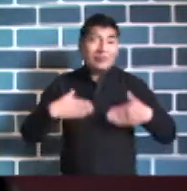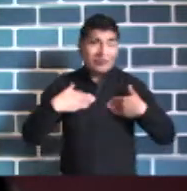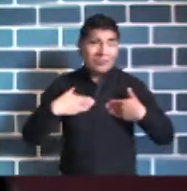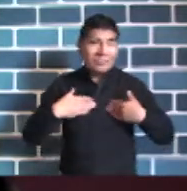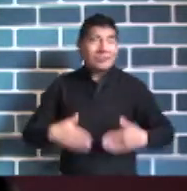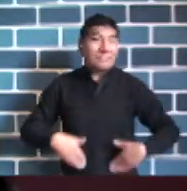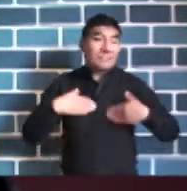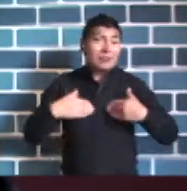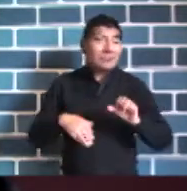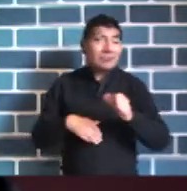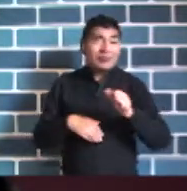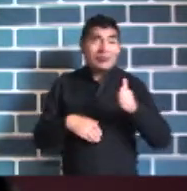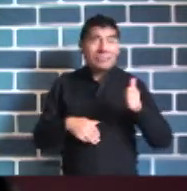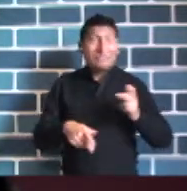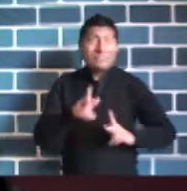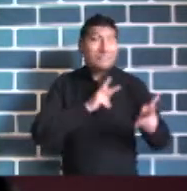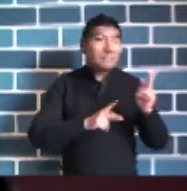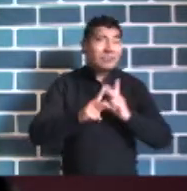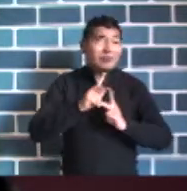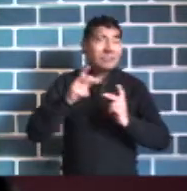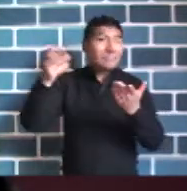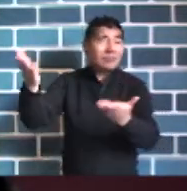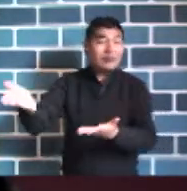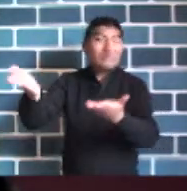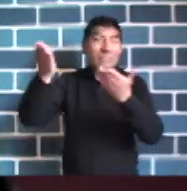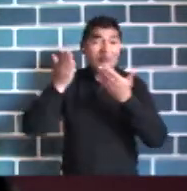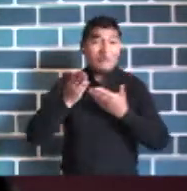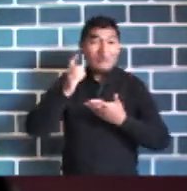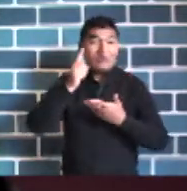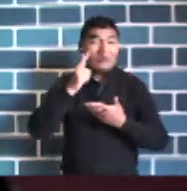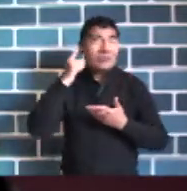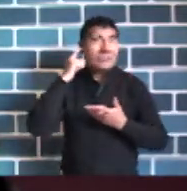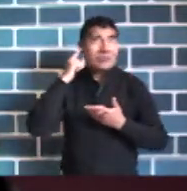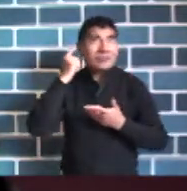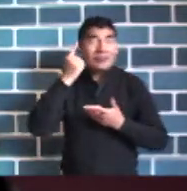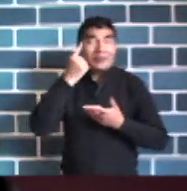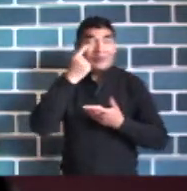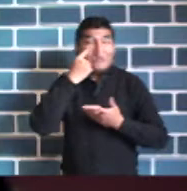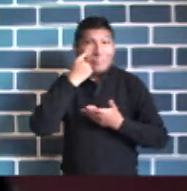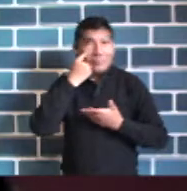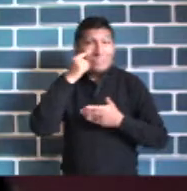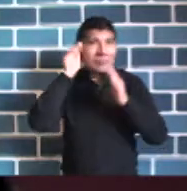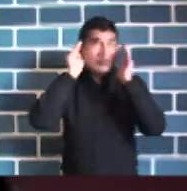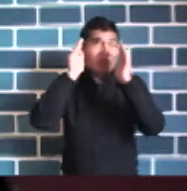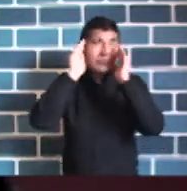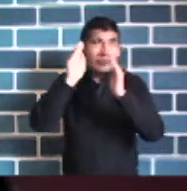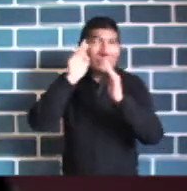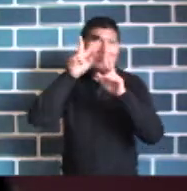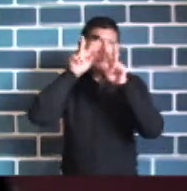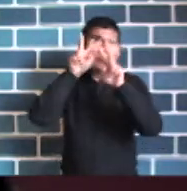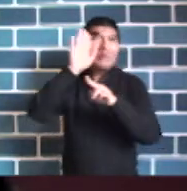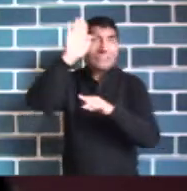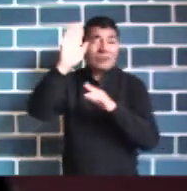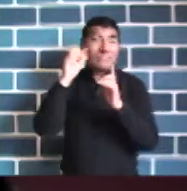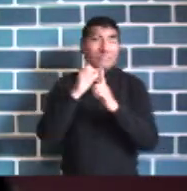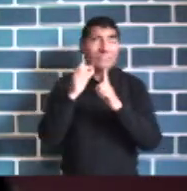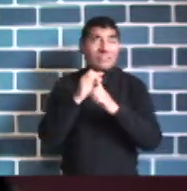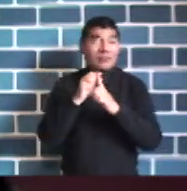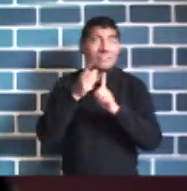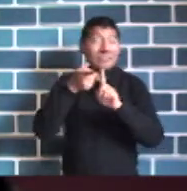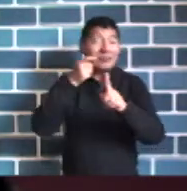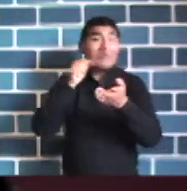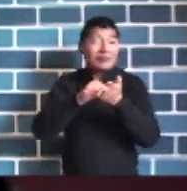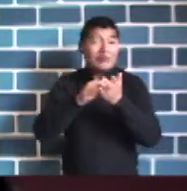de los demás y que nos conceda un oído atento para poder escuchar su palabra y que de este se